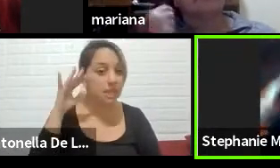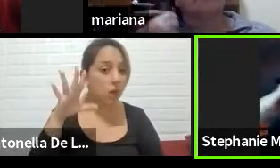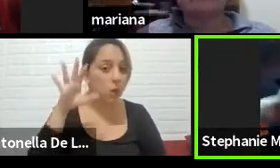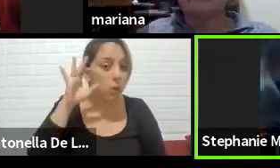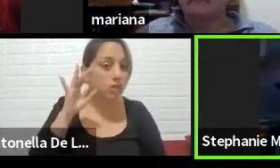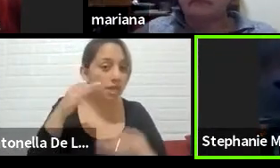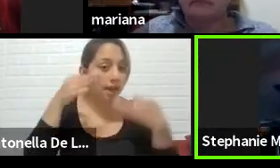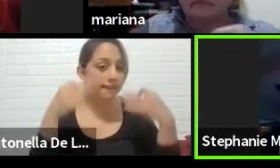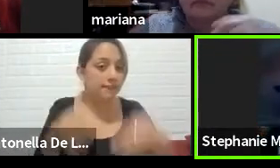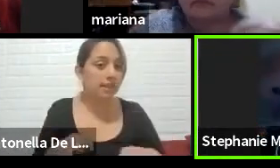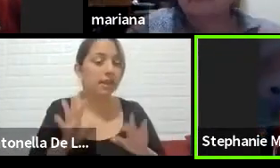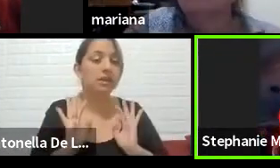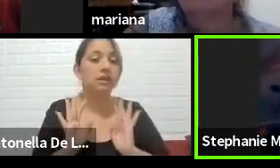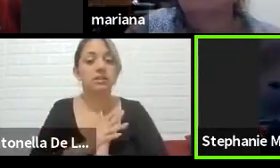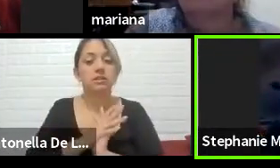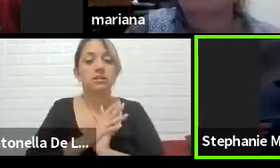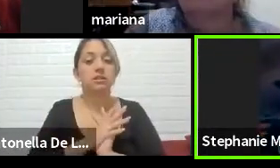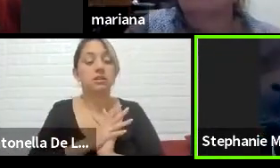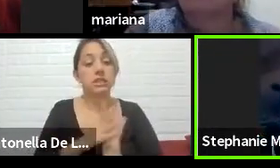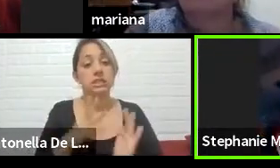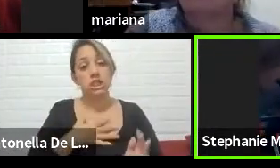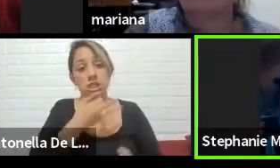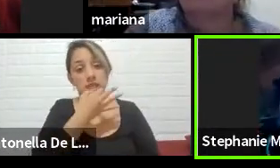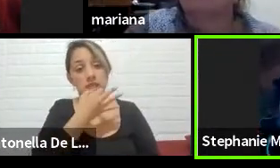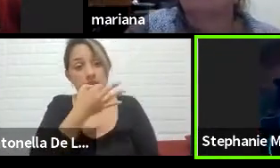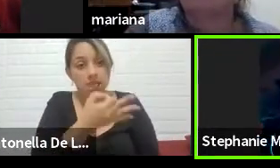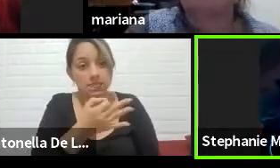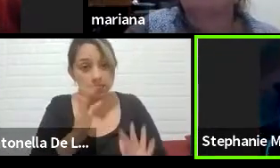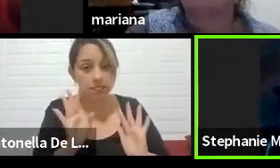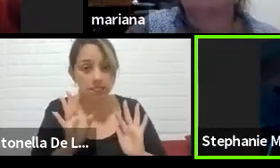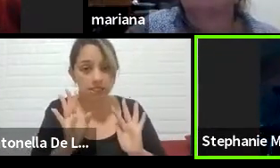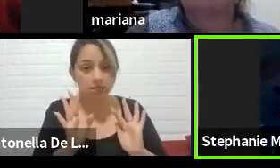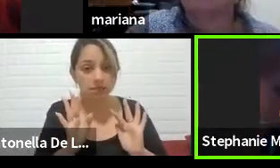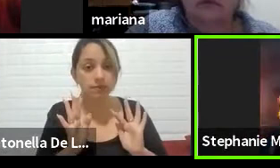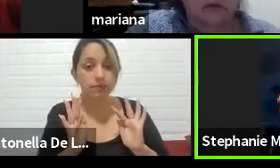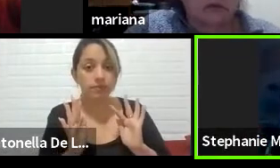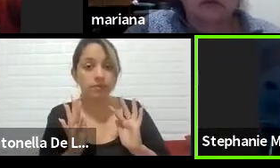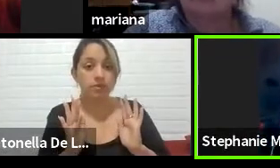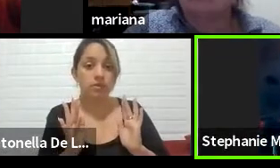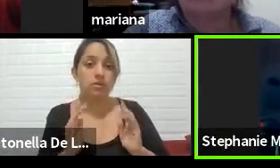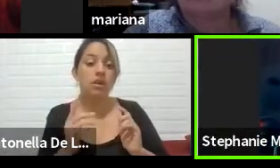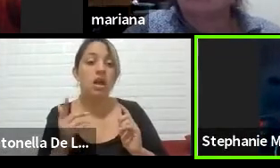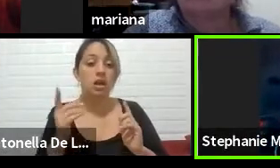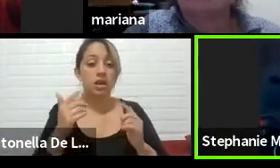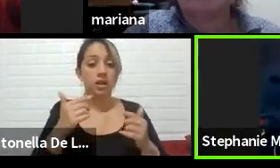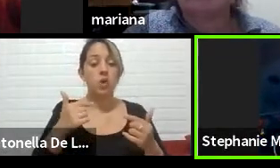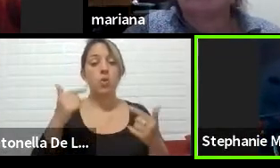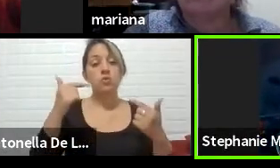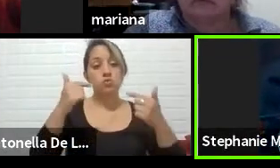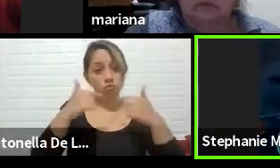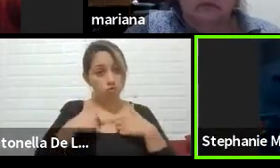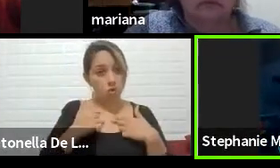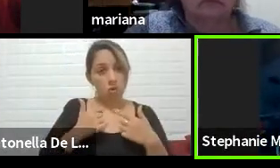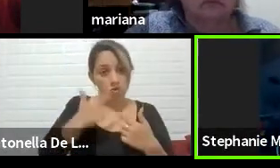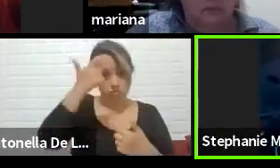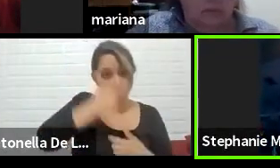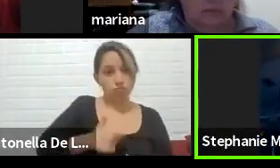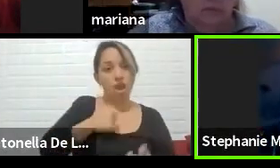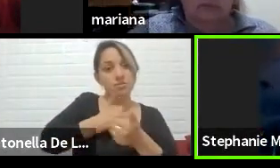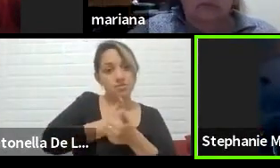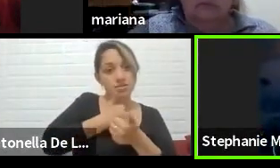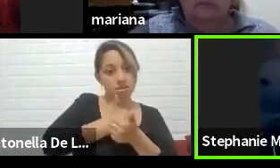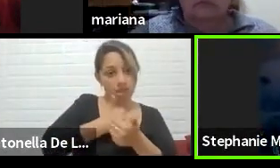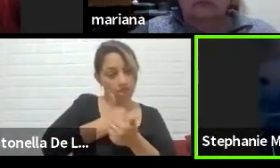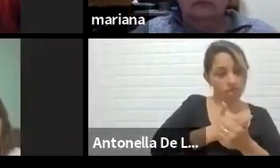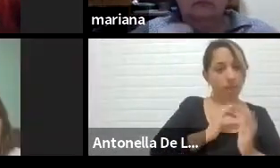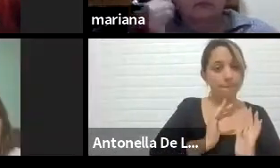desde el principio. Mi aporte era, yo desde el lugar de asistente. Yo soy asistente